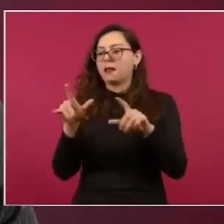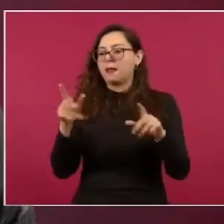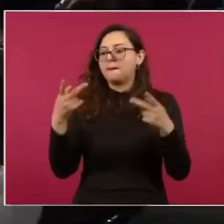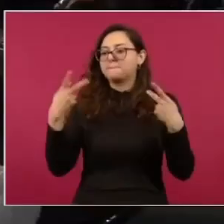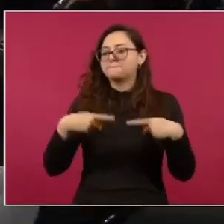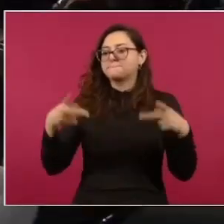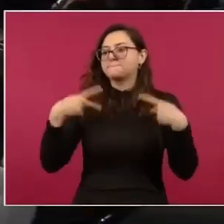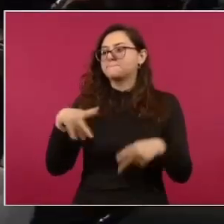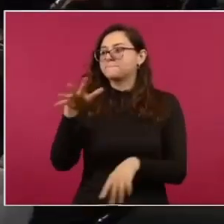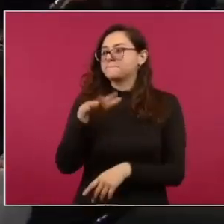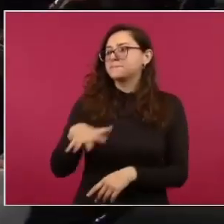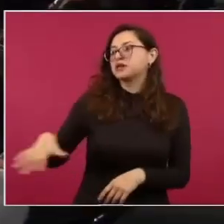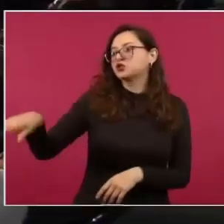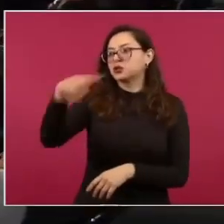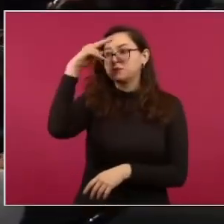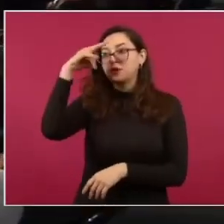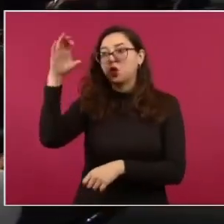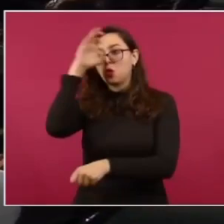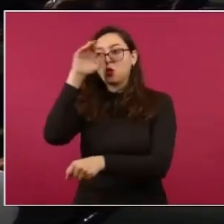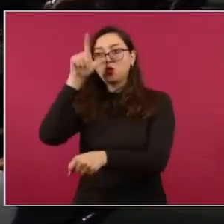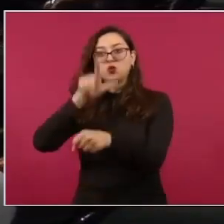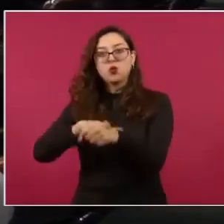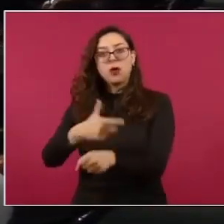sea como la grandeza cultural de México,